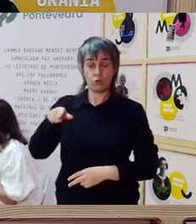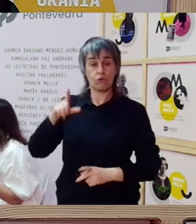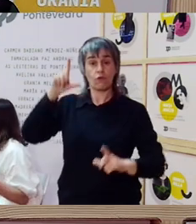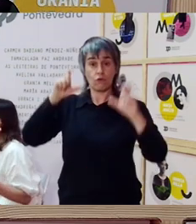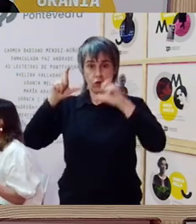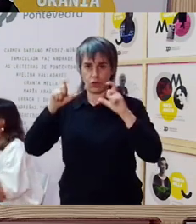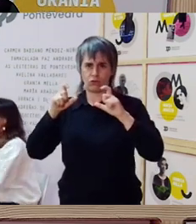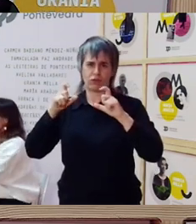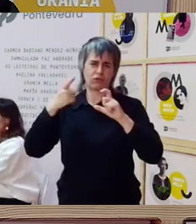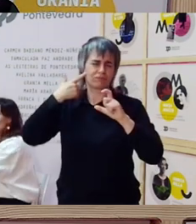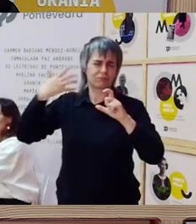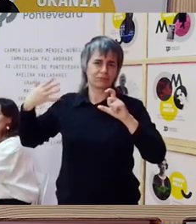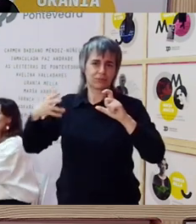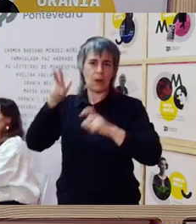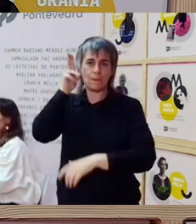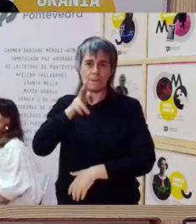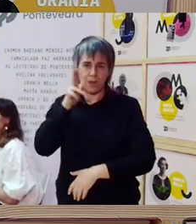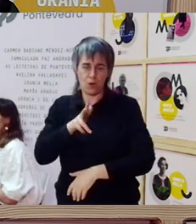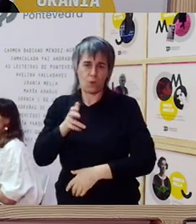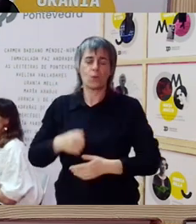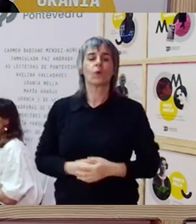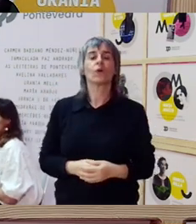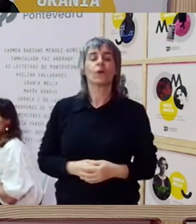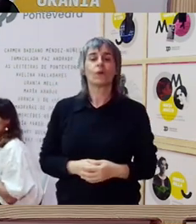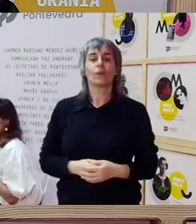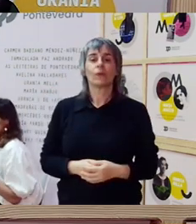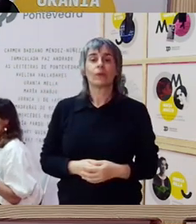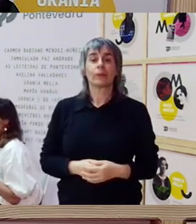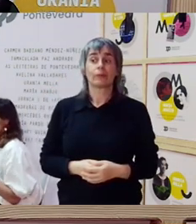pasou toda a cidade.